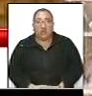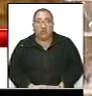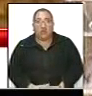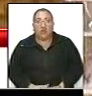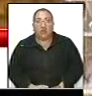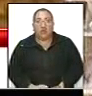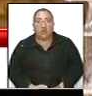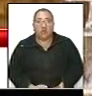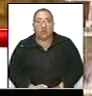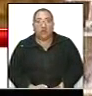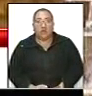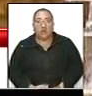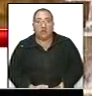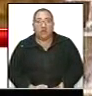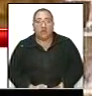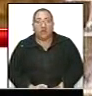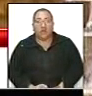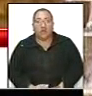Como ustedes saben,